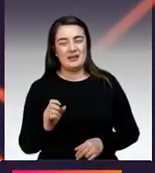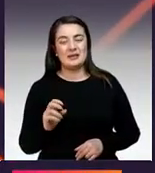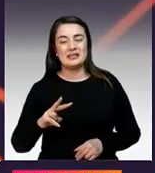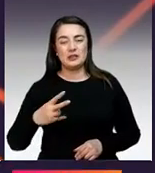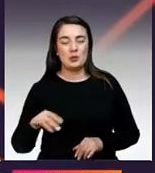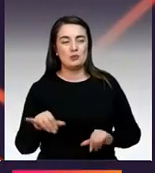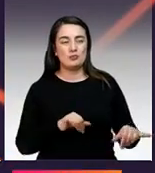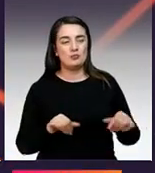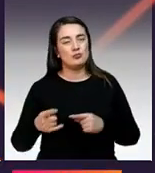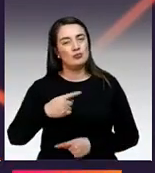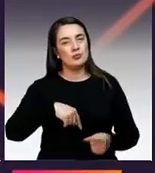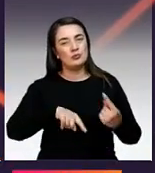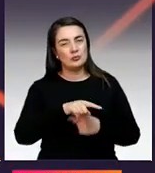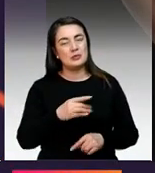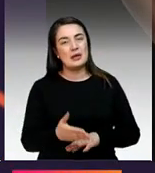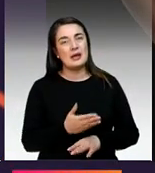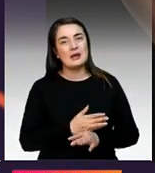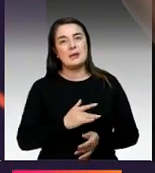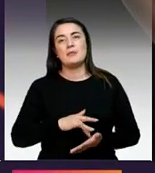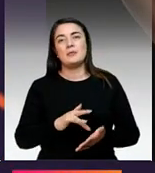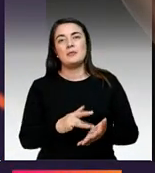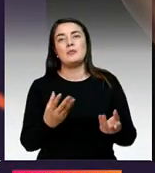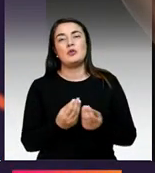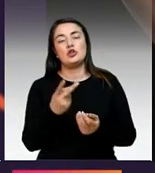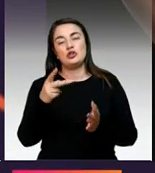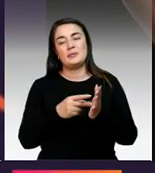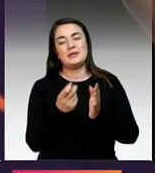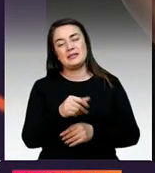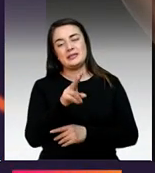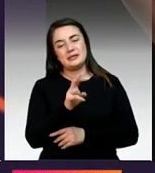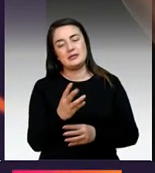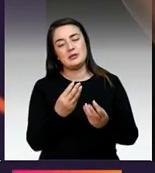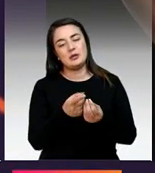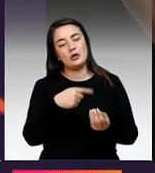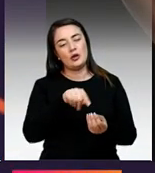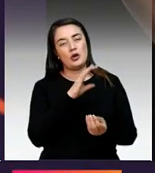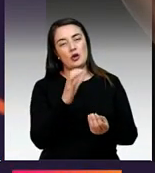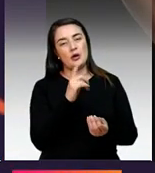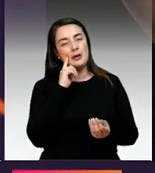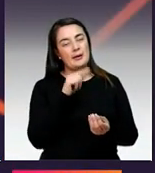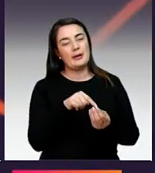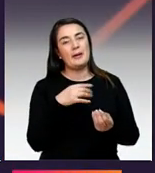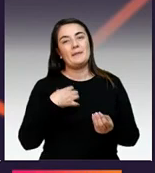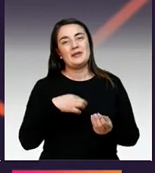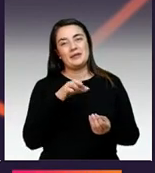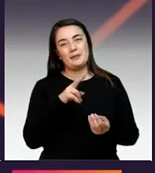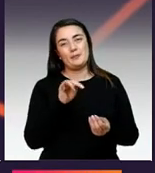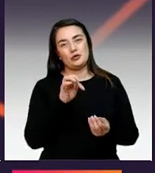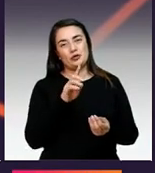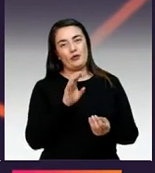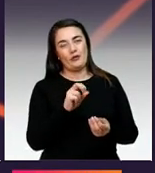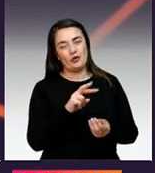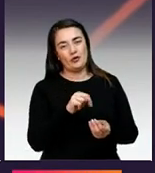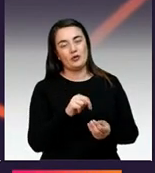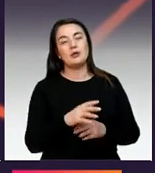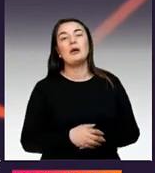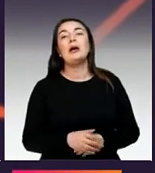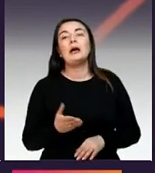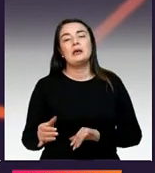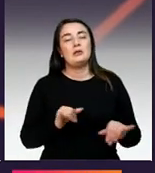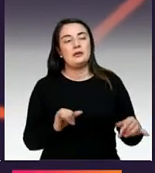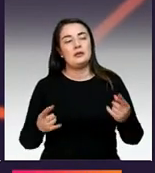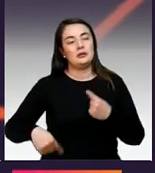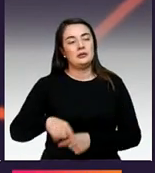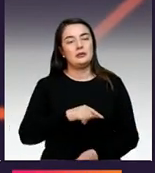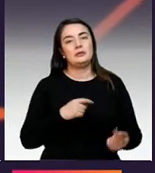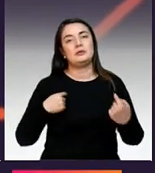españa pues tuvo participación en la edición 2017 con el equipo colombiano un manzana postobón que llegó hasta vuelta españa creo que muy